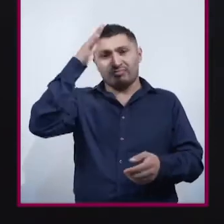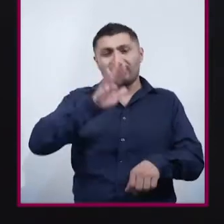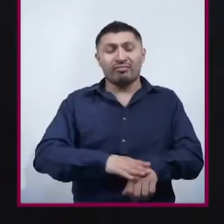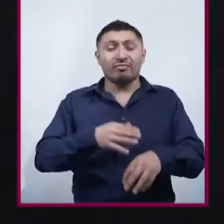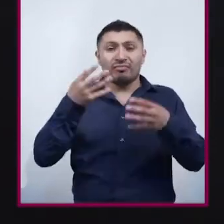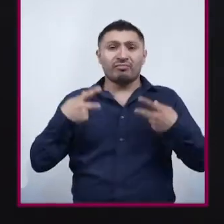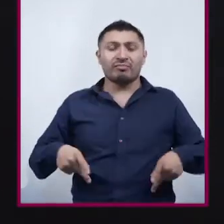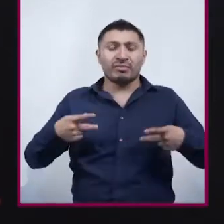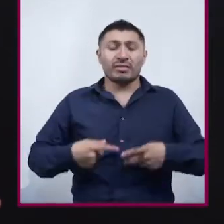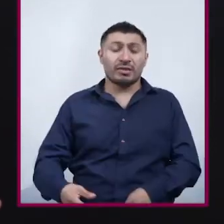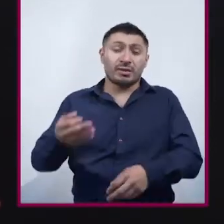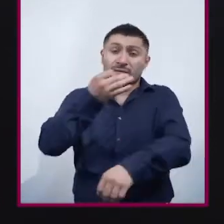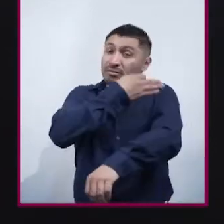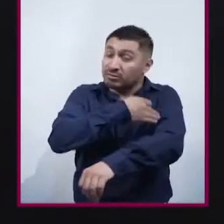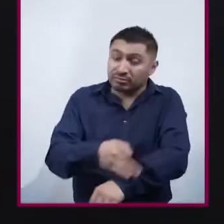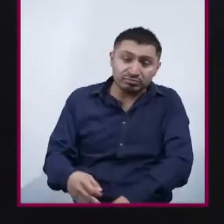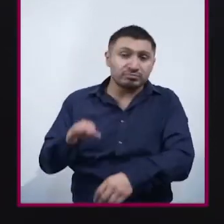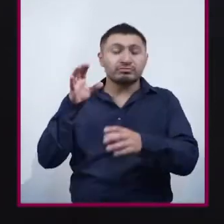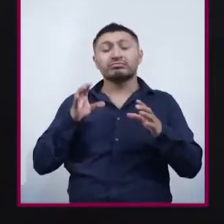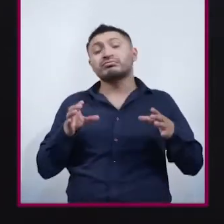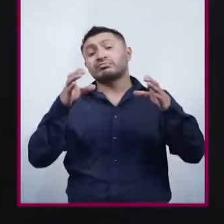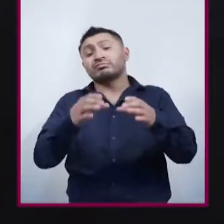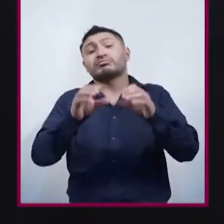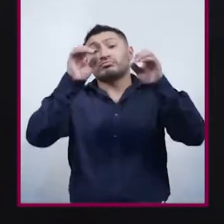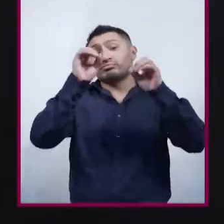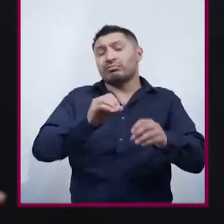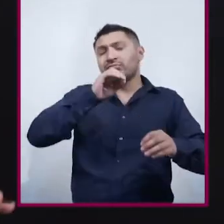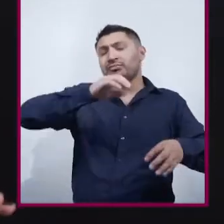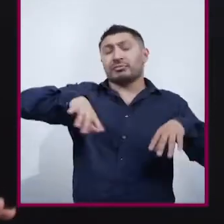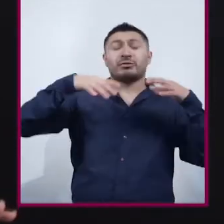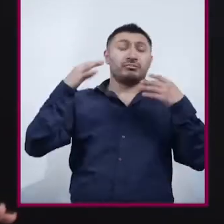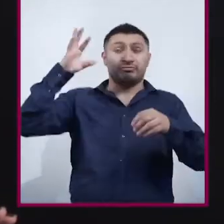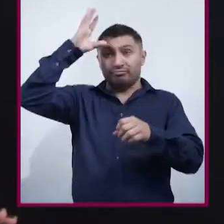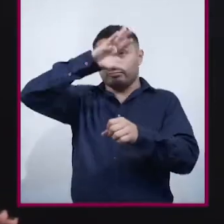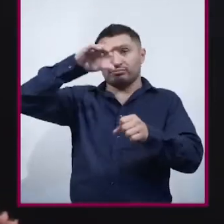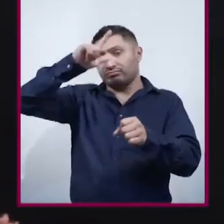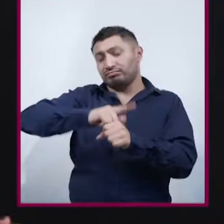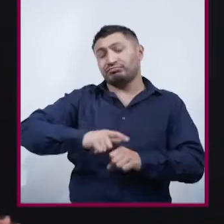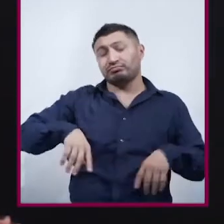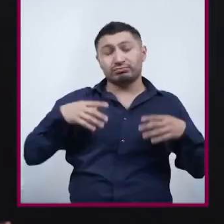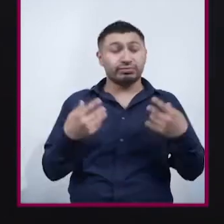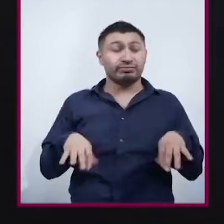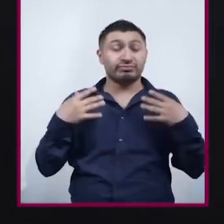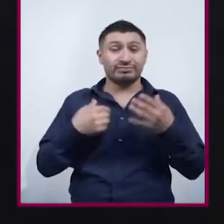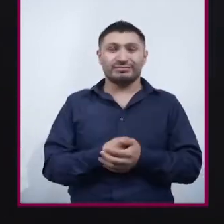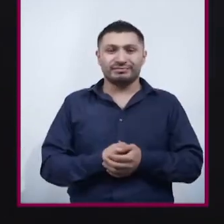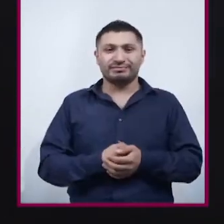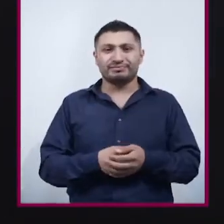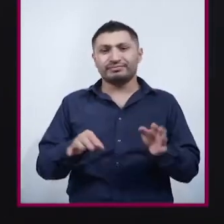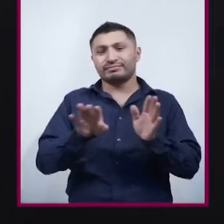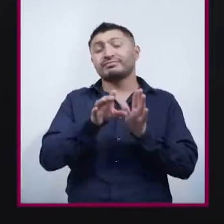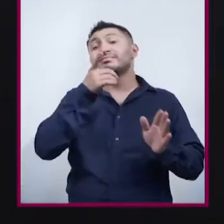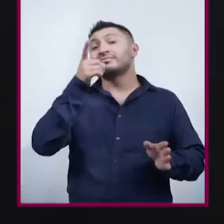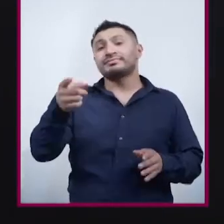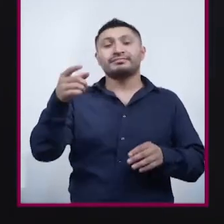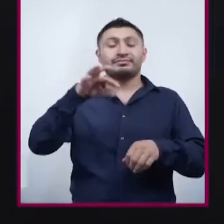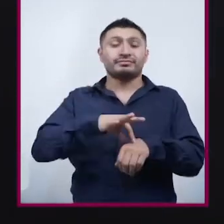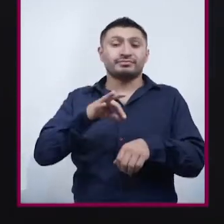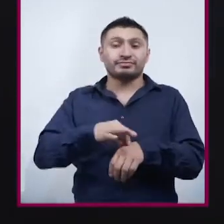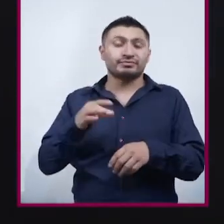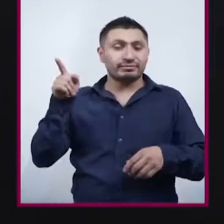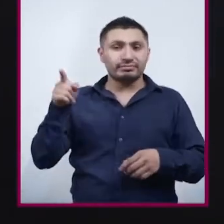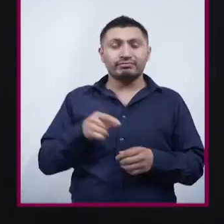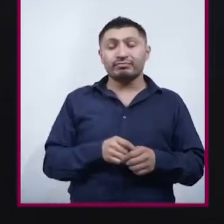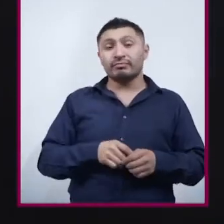de un individuo, una familia, una comunidad o de toda una cultura. Como dice el Dr.